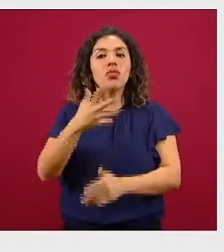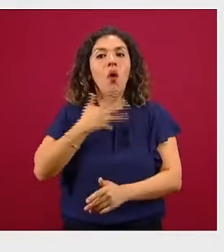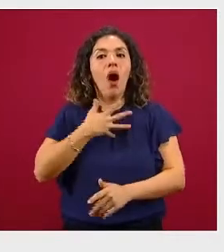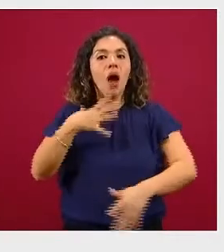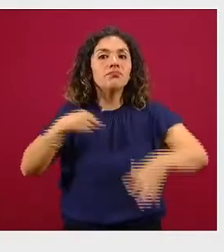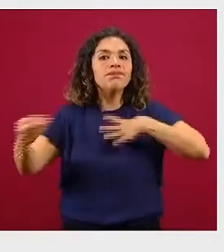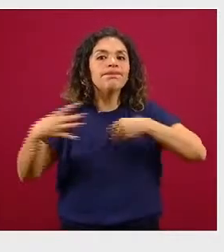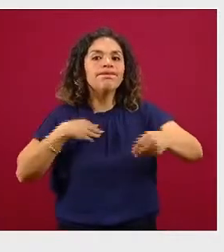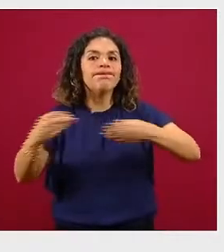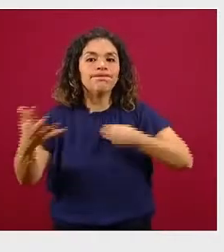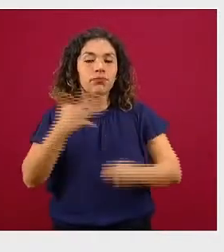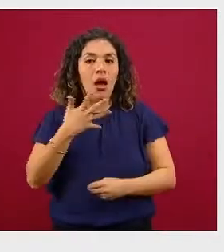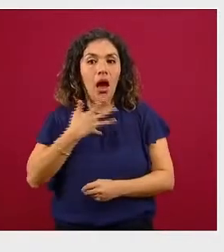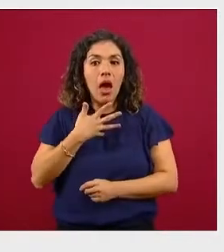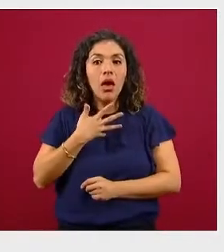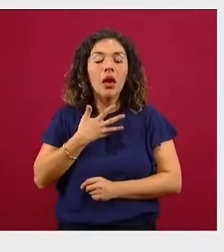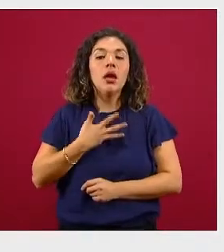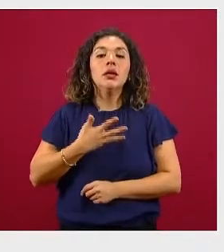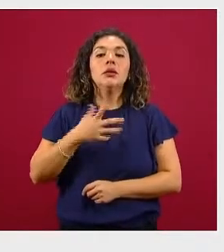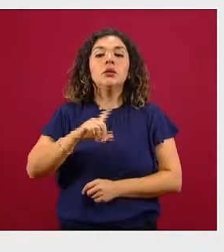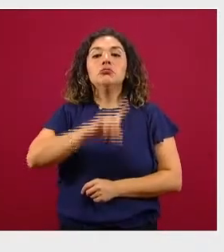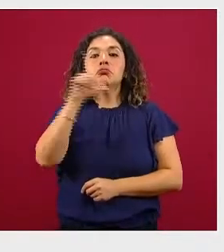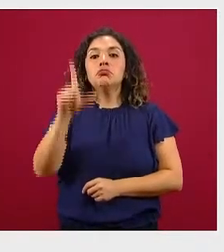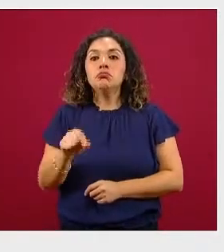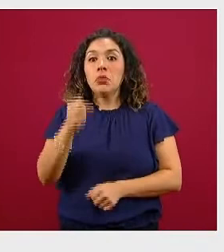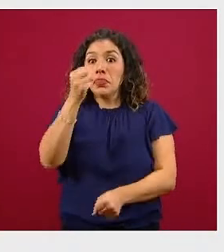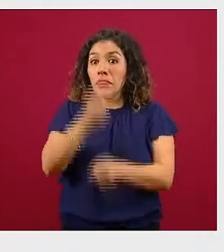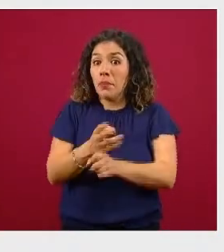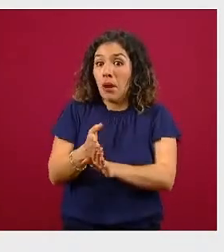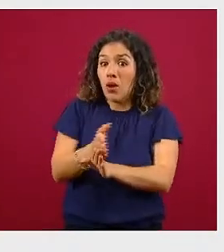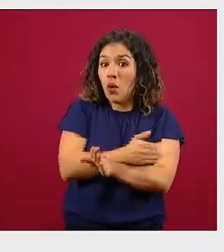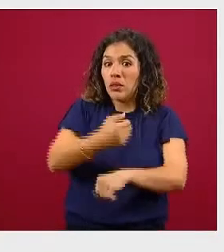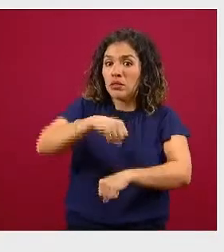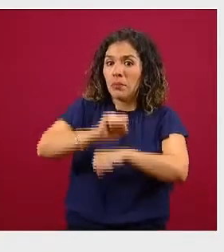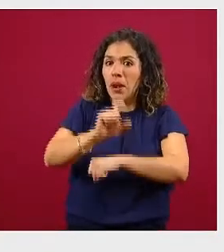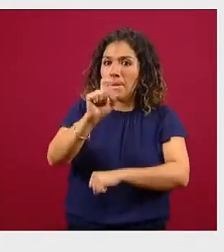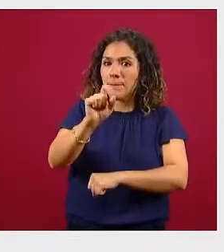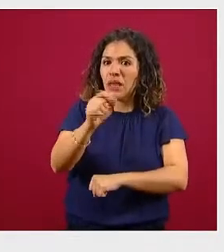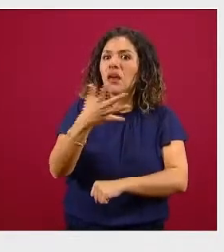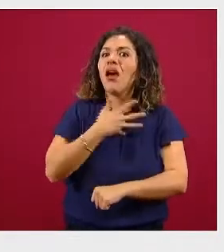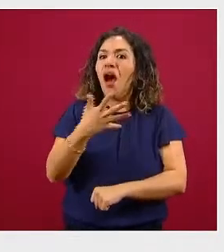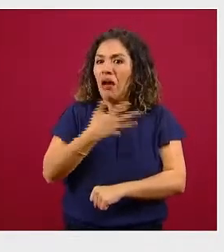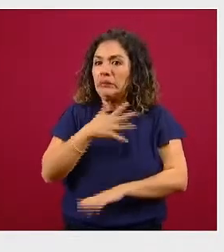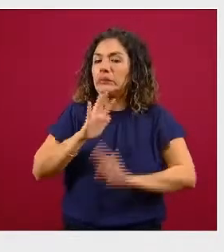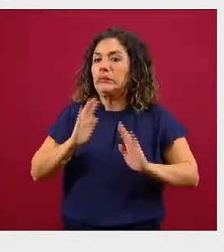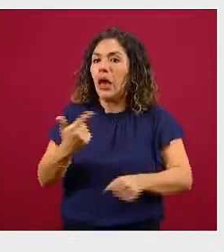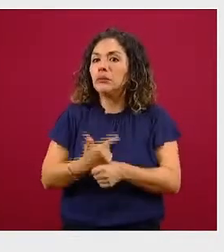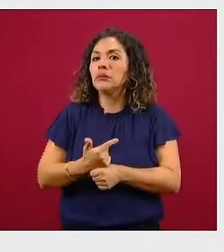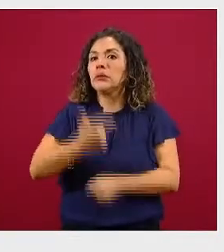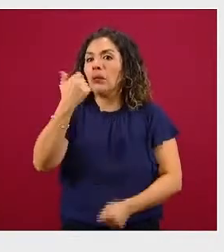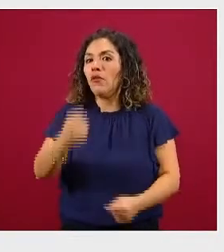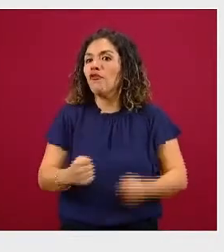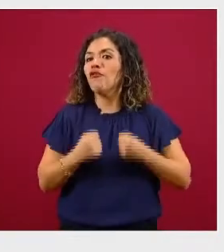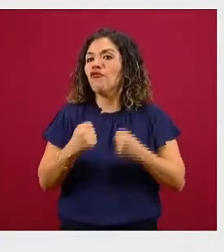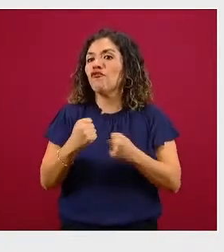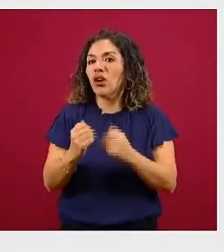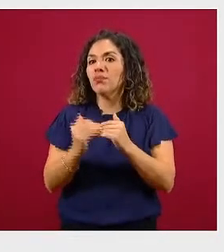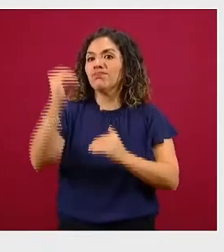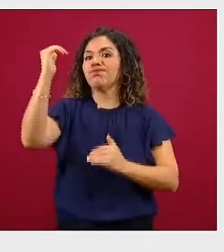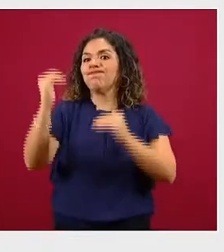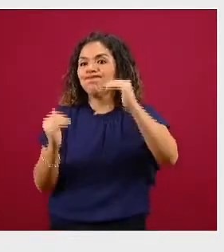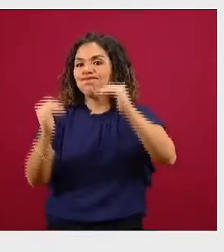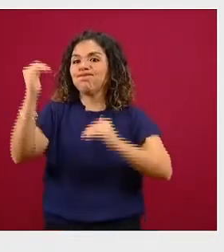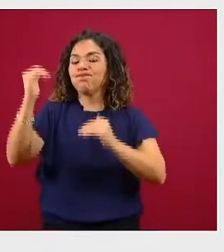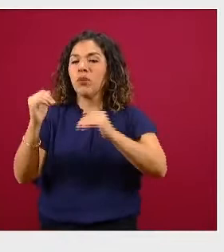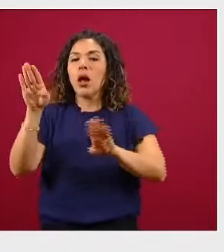una tasa ya de transmisión e inclusive tempranamente ya para la semana 20 ya teníamos intensidad altas